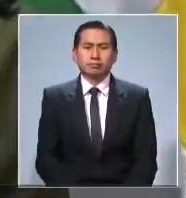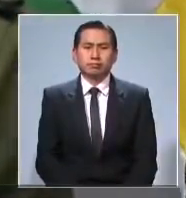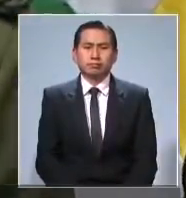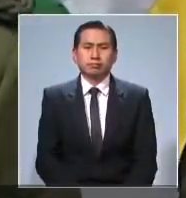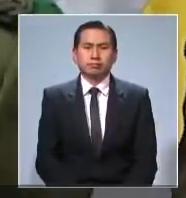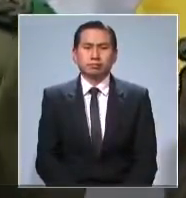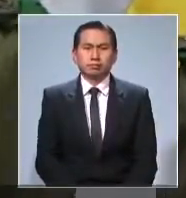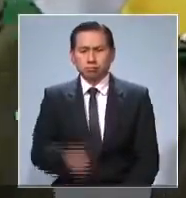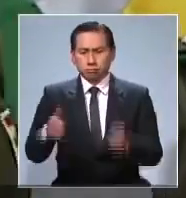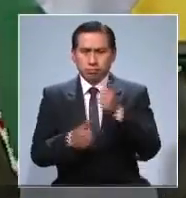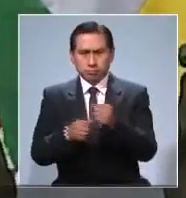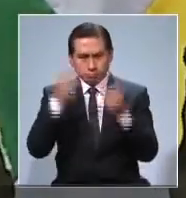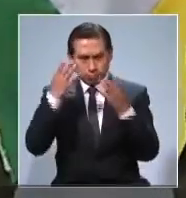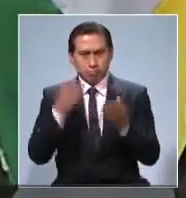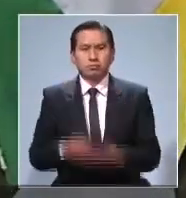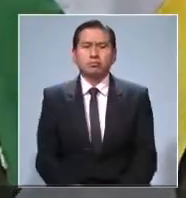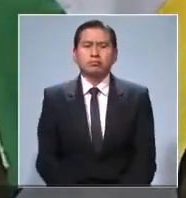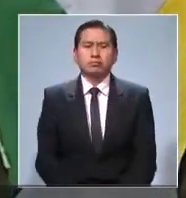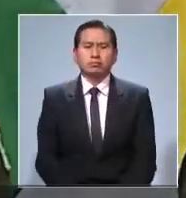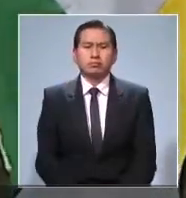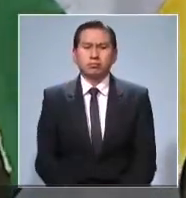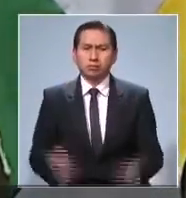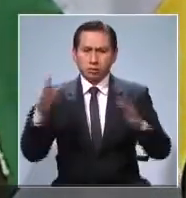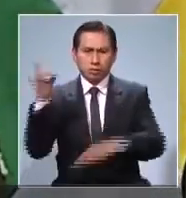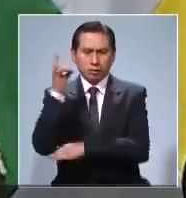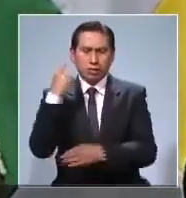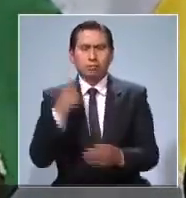Subordinación y constancia. ¡Viva!